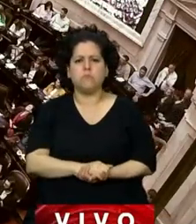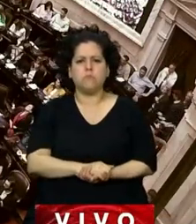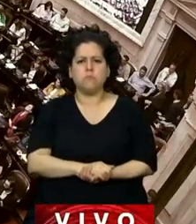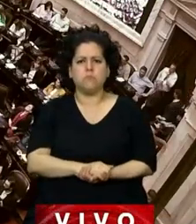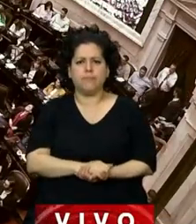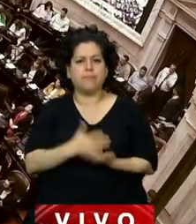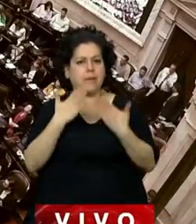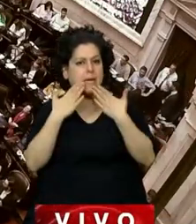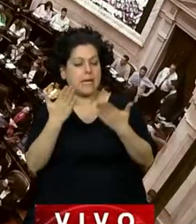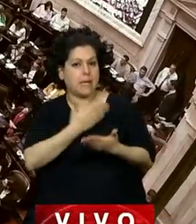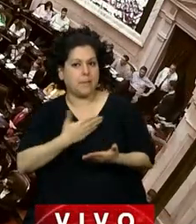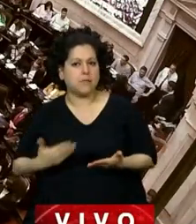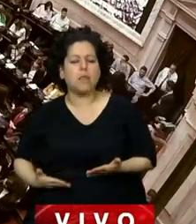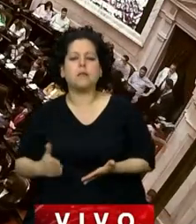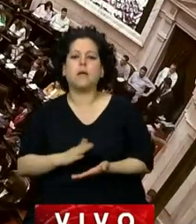Gracias, señora presidenta.